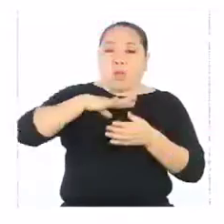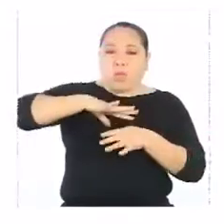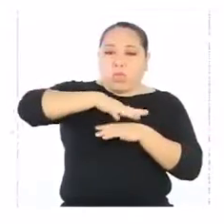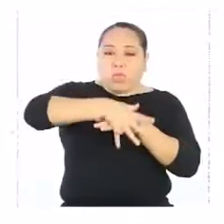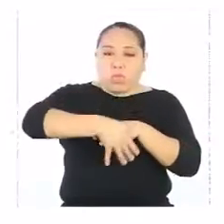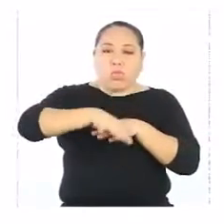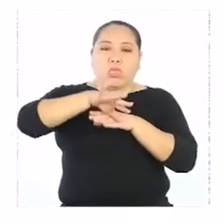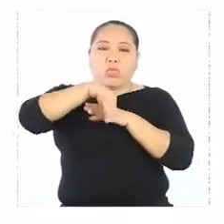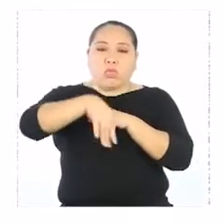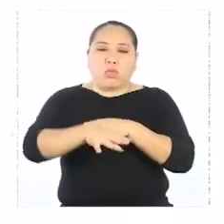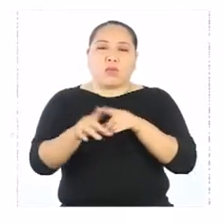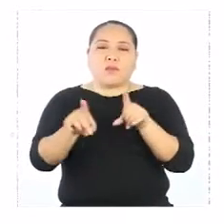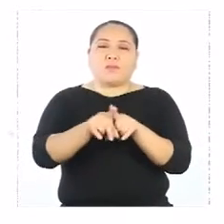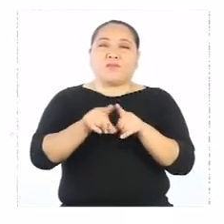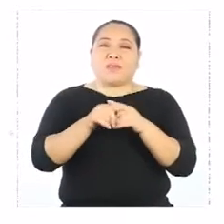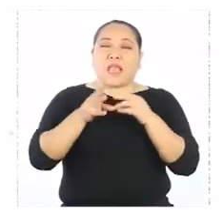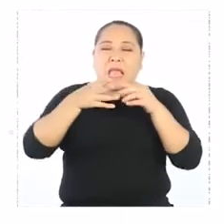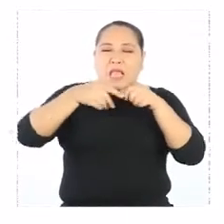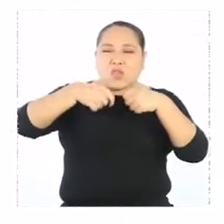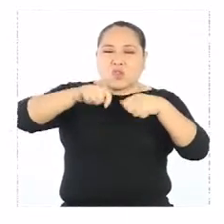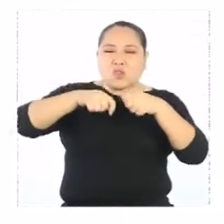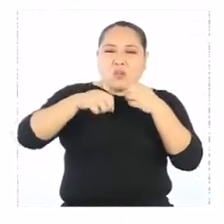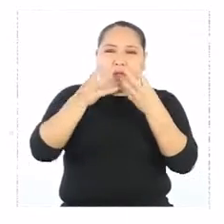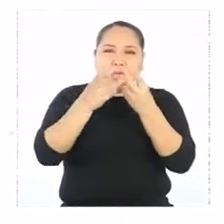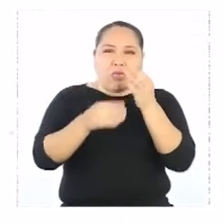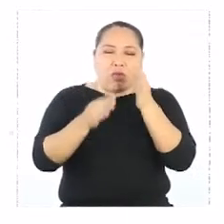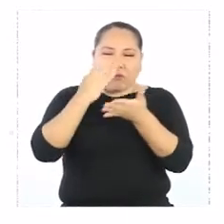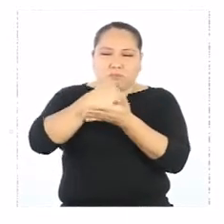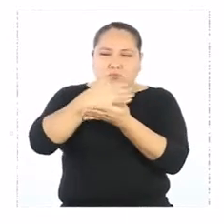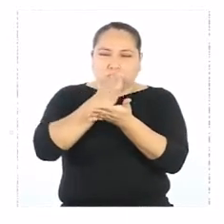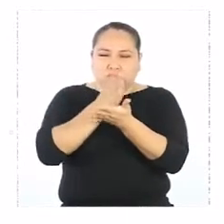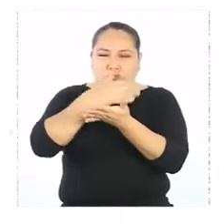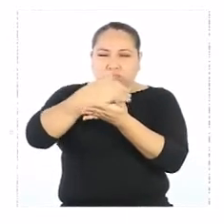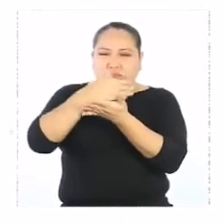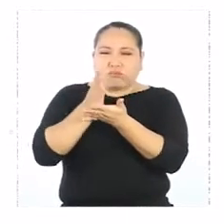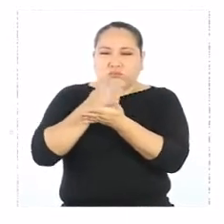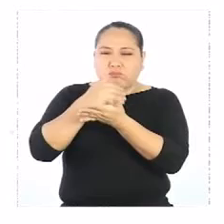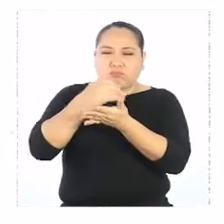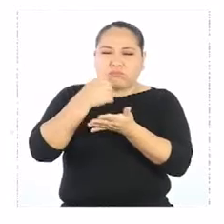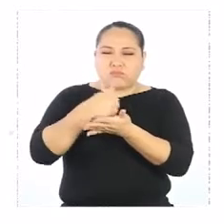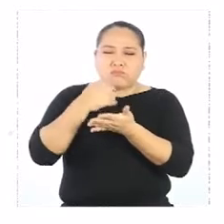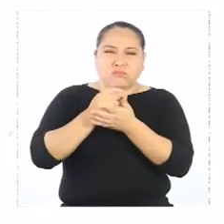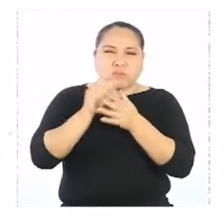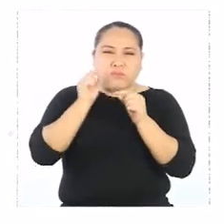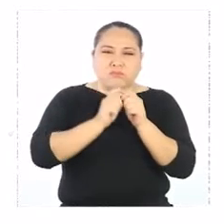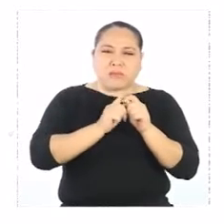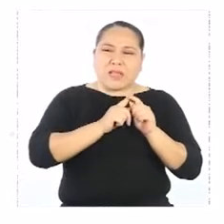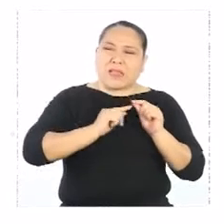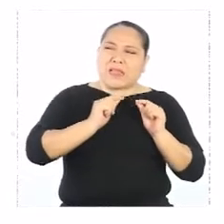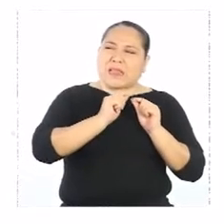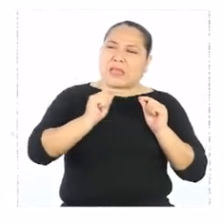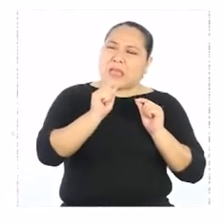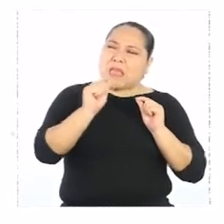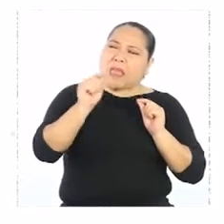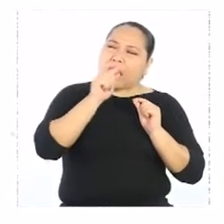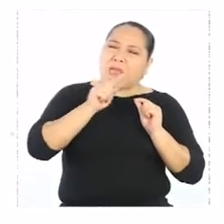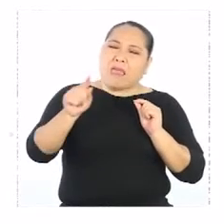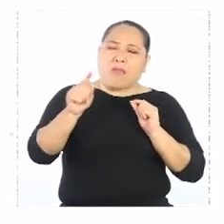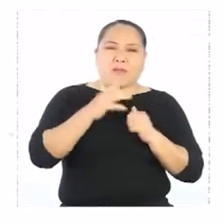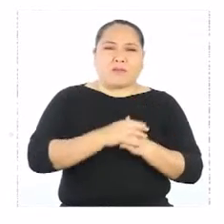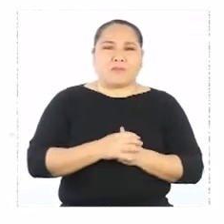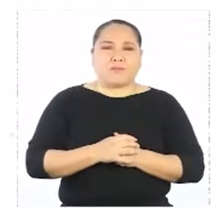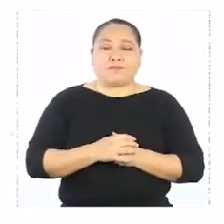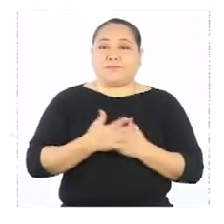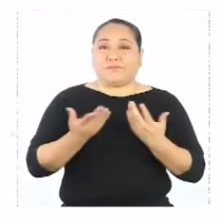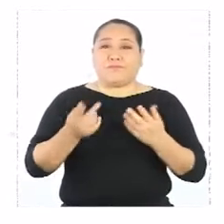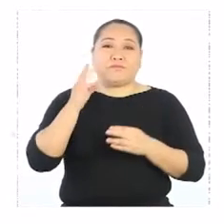contamina. Además, al ser muy frágil, es reducible a micropartículas. Puede llegar a grandes distancias y